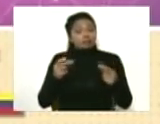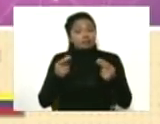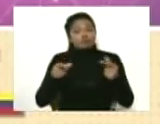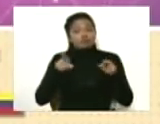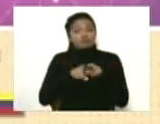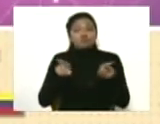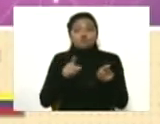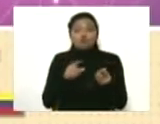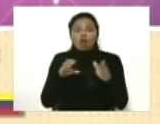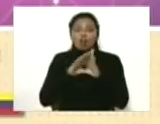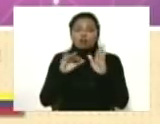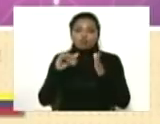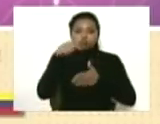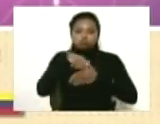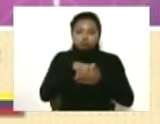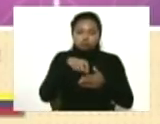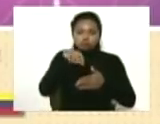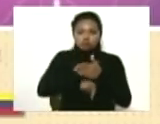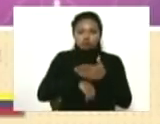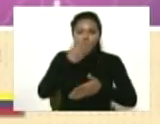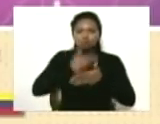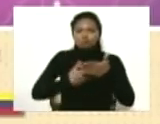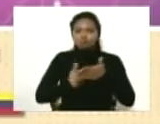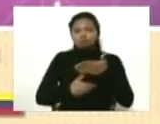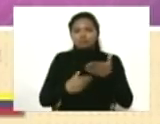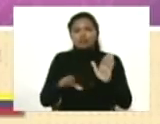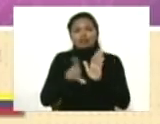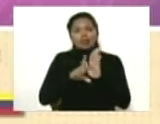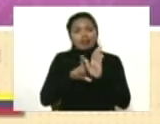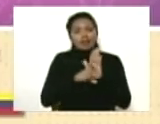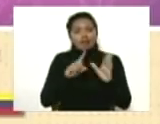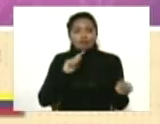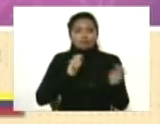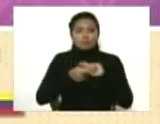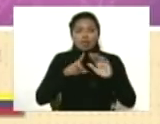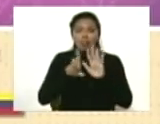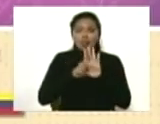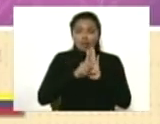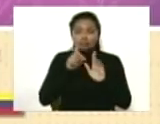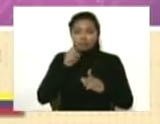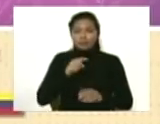la reforma profunda de la ley y en convertir la ley, Amelías.